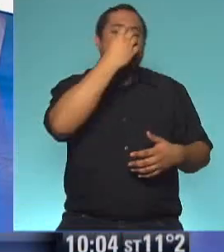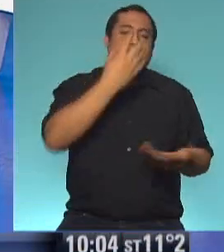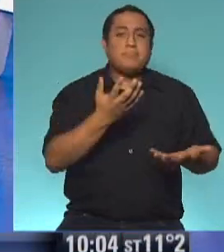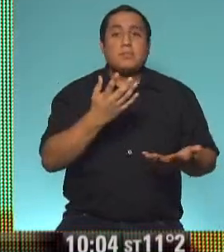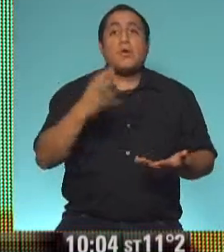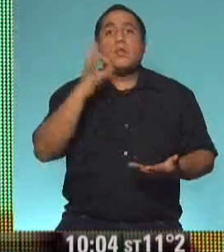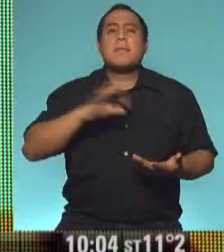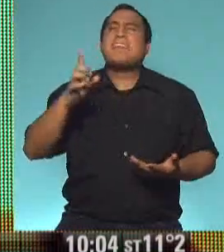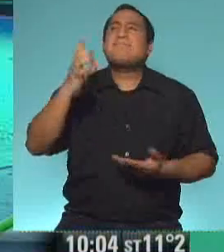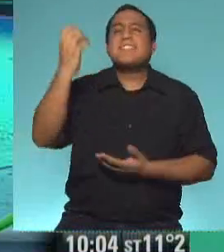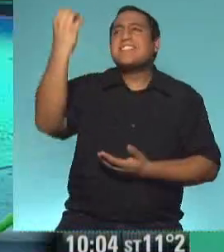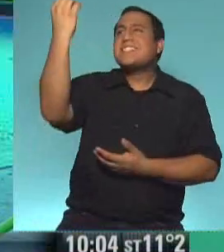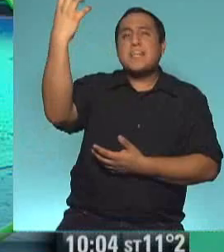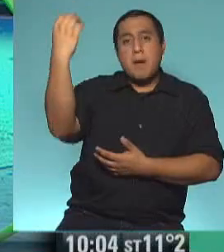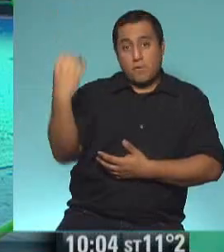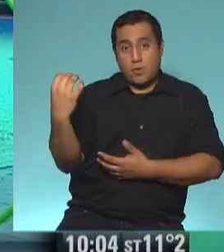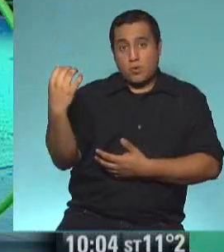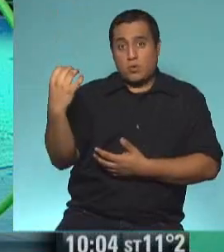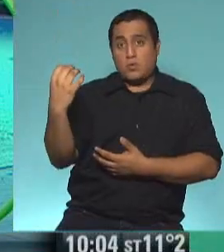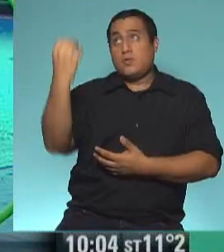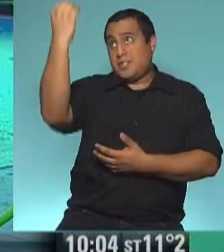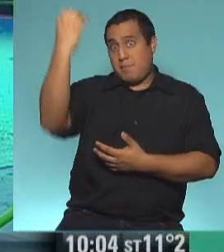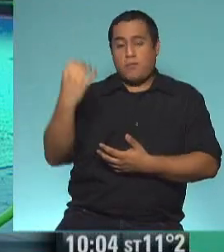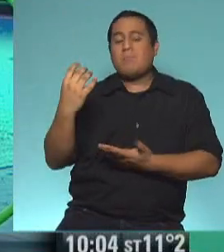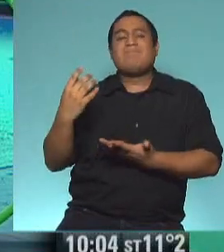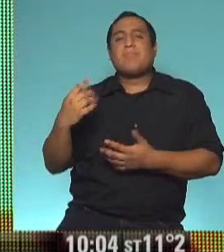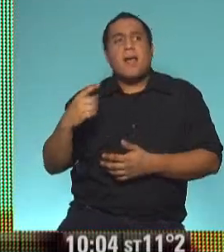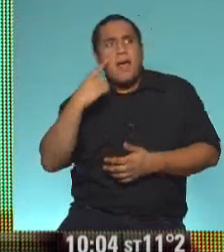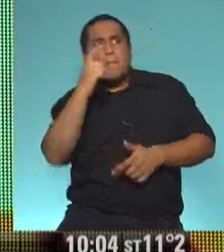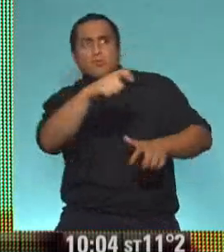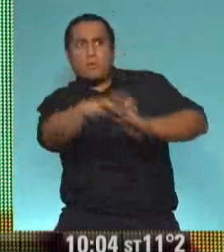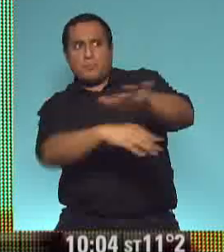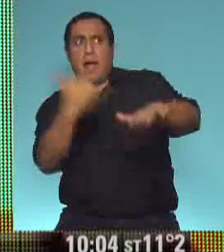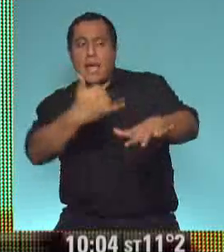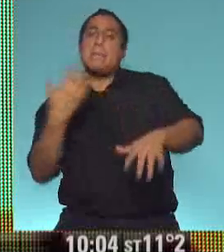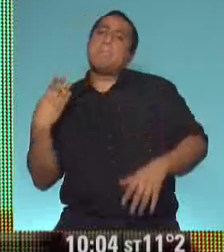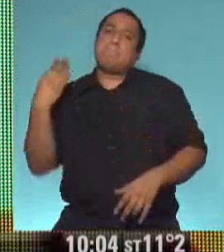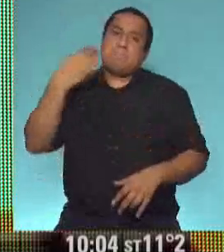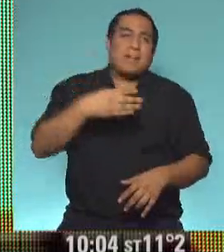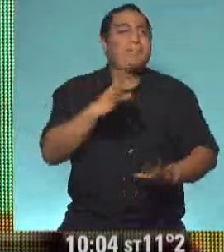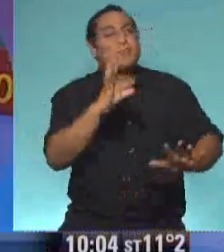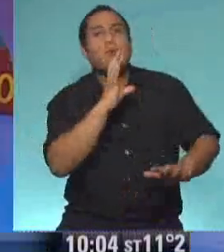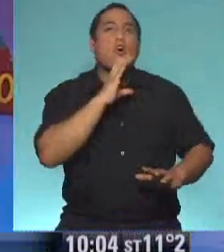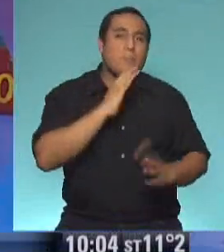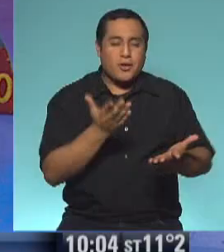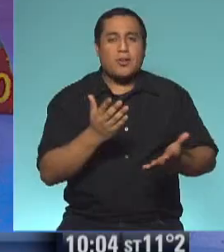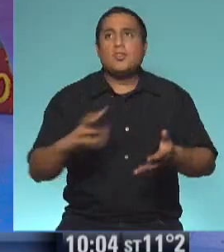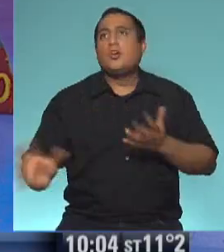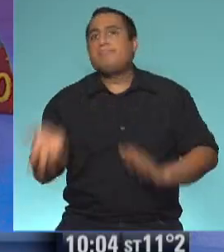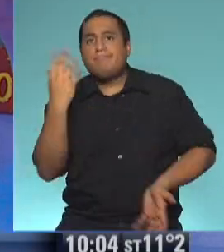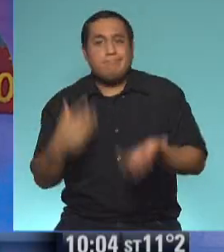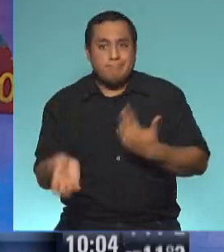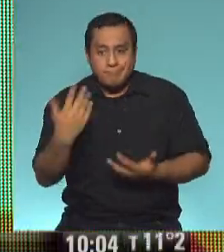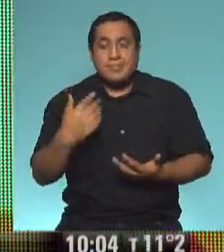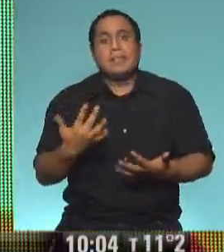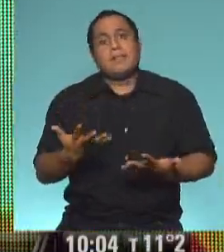los semáforos. En los semáforos, es cierto. También van donde hay gente. Claro, van donde hay gente. Y ellos, como saben hacer malabares, usan